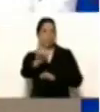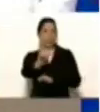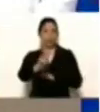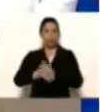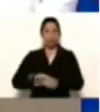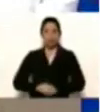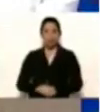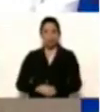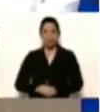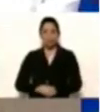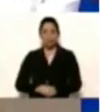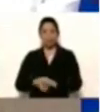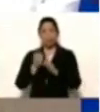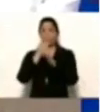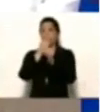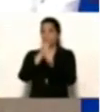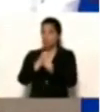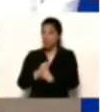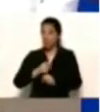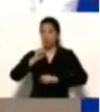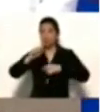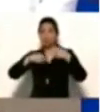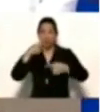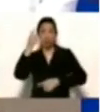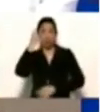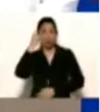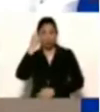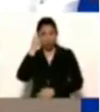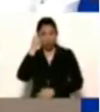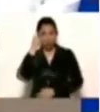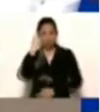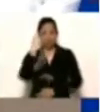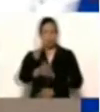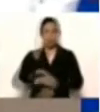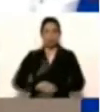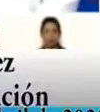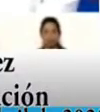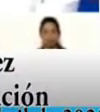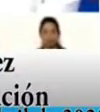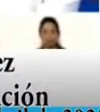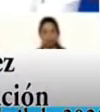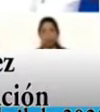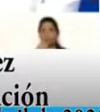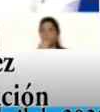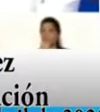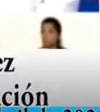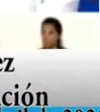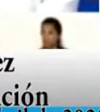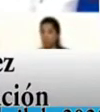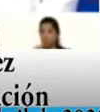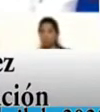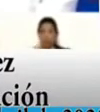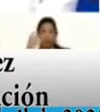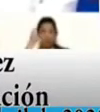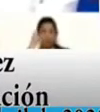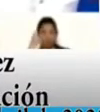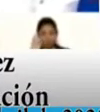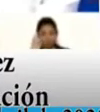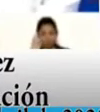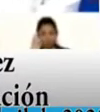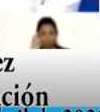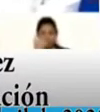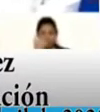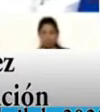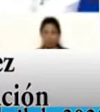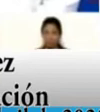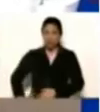pandemia. Venezuela anuncia 4 nuevos casos de COVID-19. Y esperen que en los próximos días el